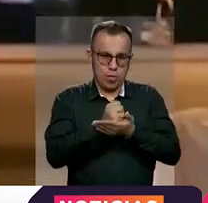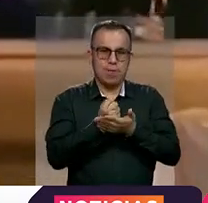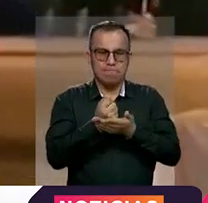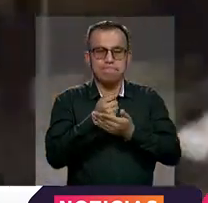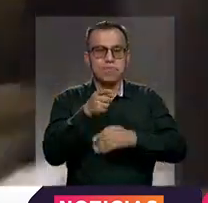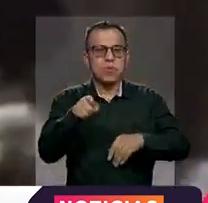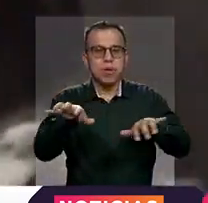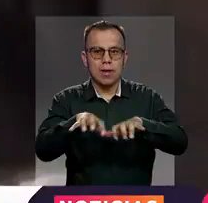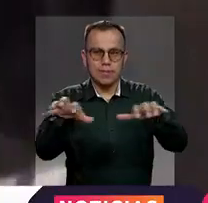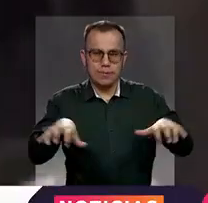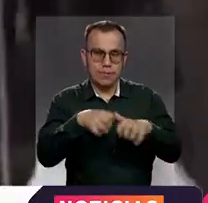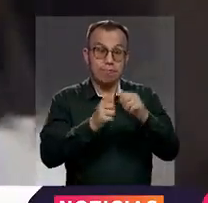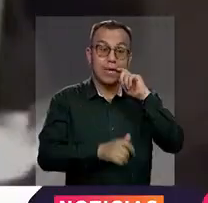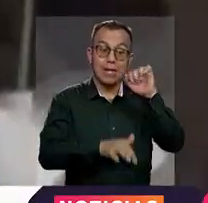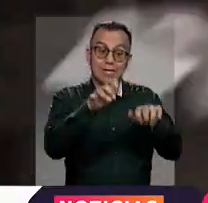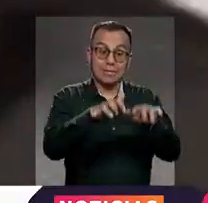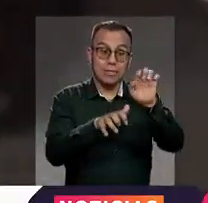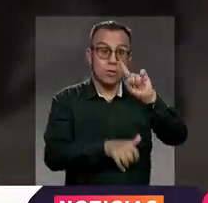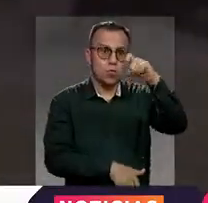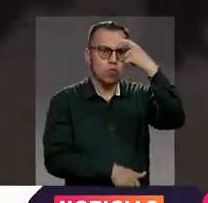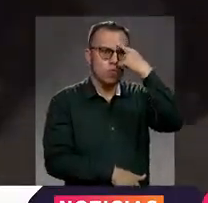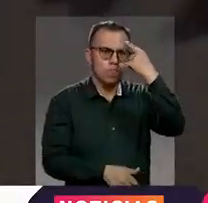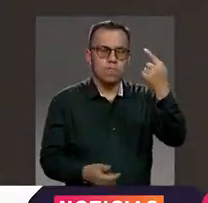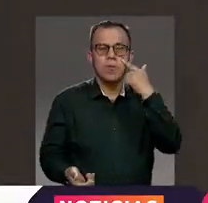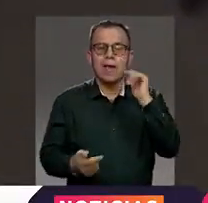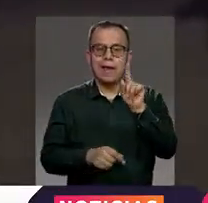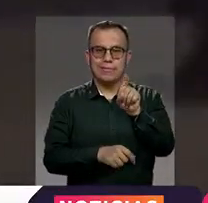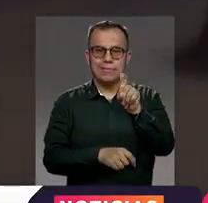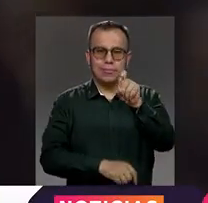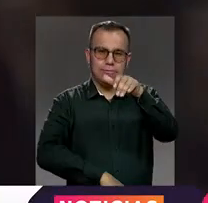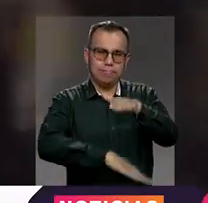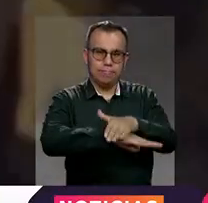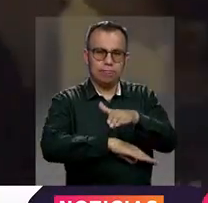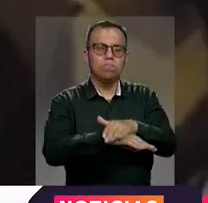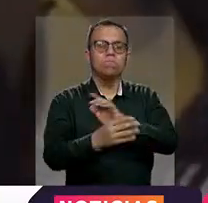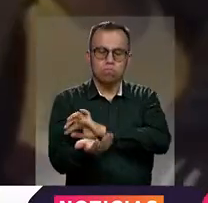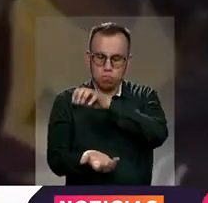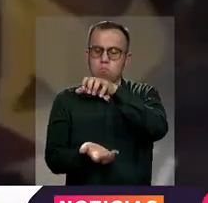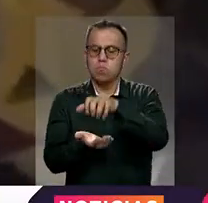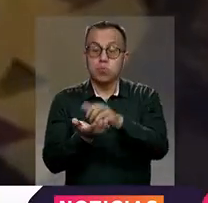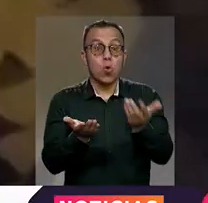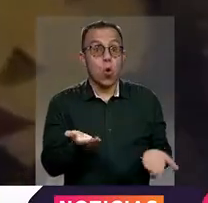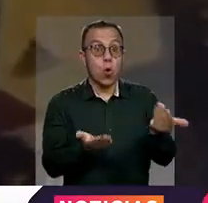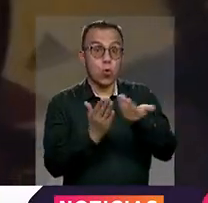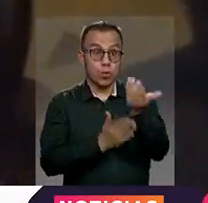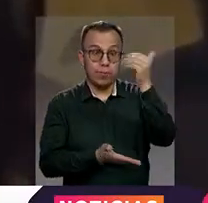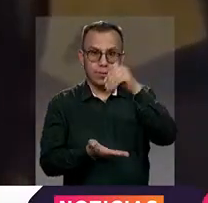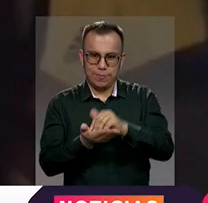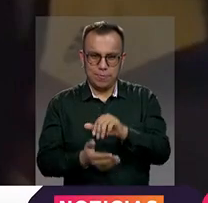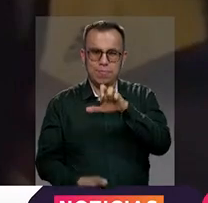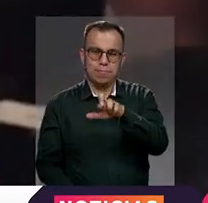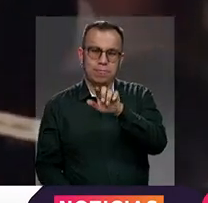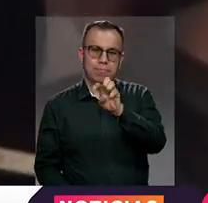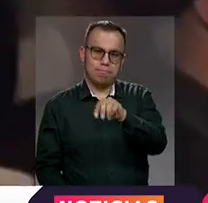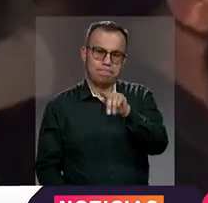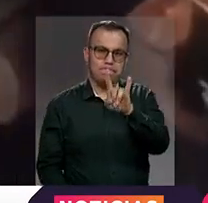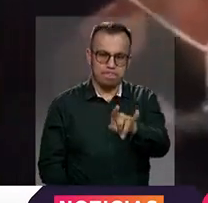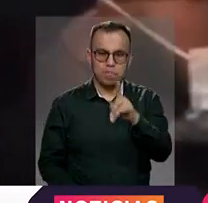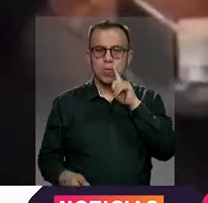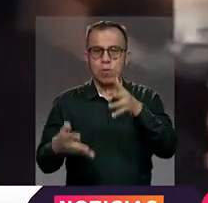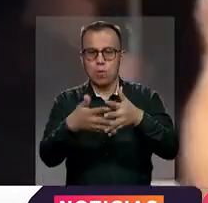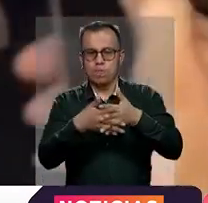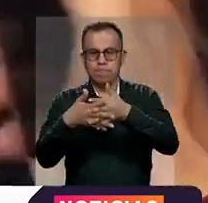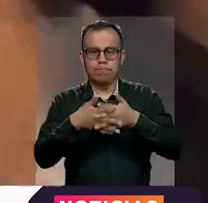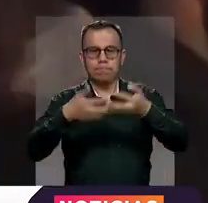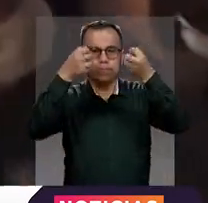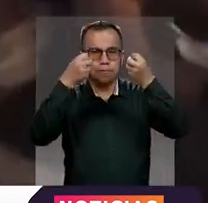pública en el punto. La Secretaría de Gobierno informó que a las 6 de la tarde se instalará nuevamente un puesto de mando unificado en el Portal